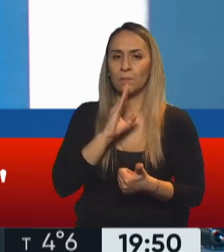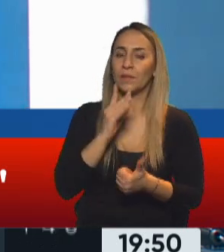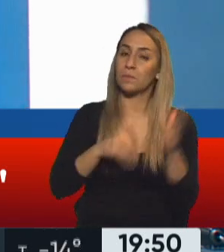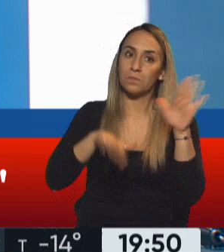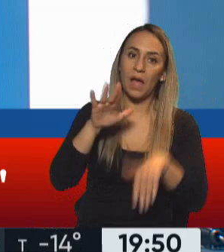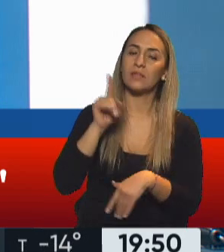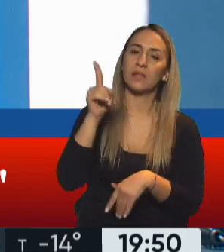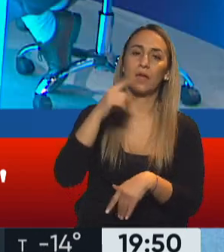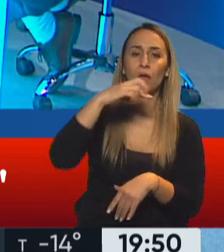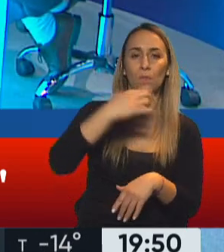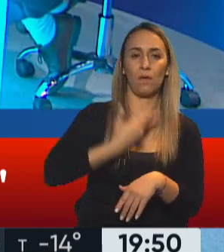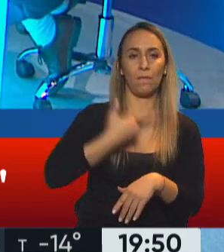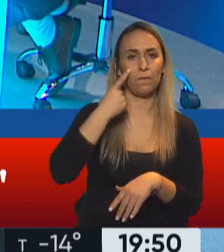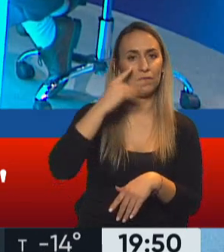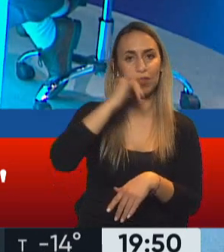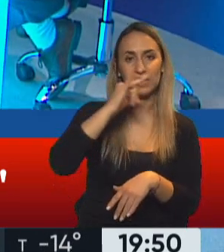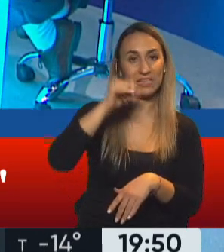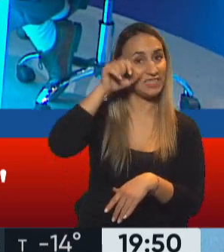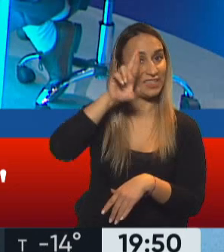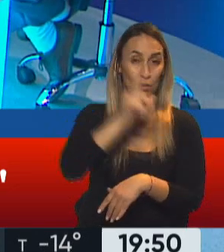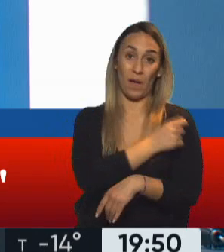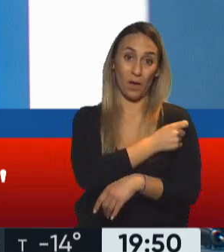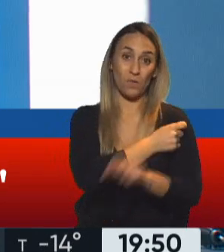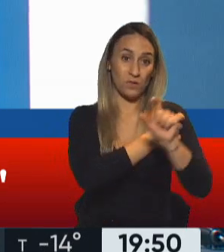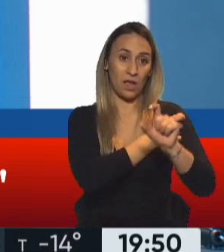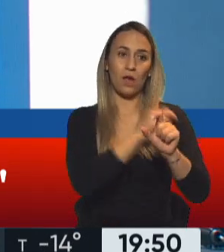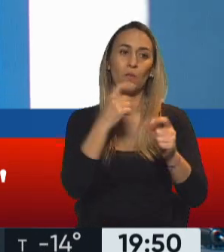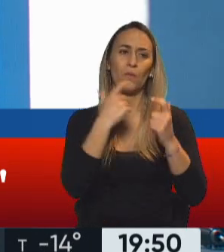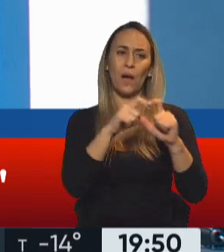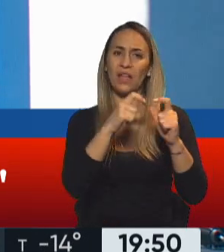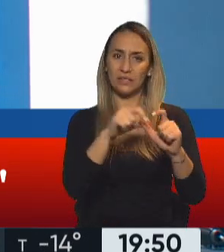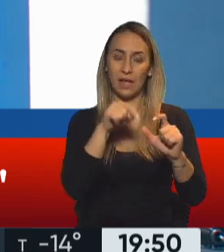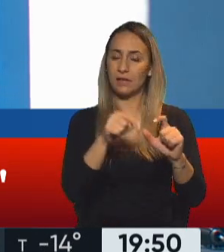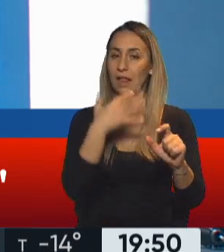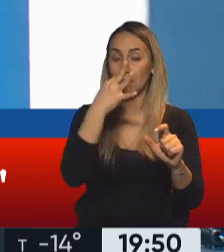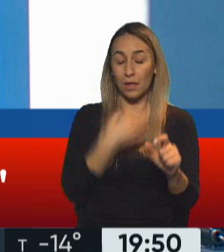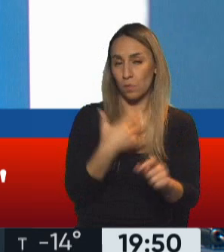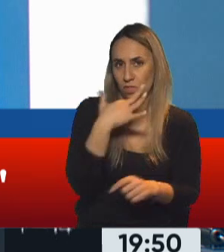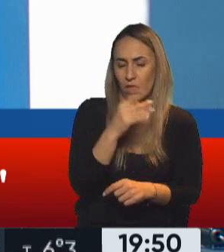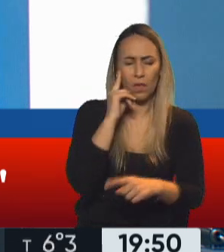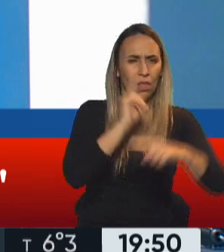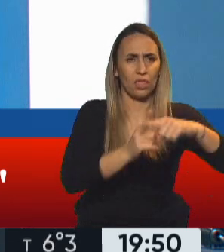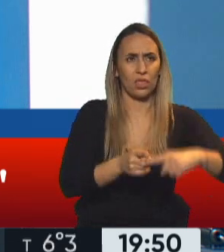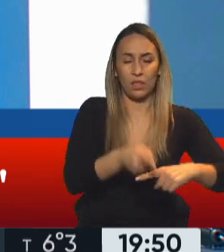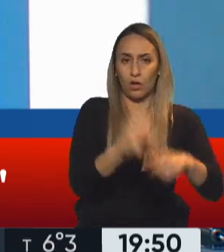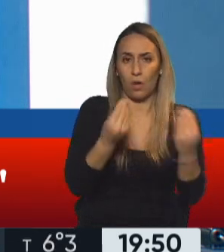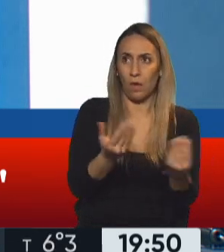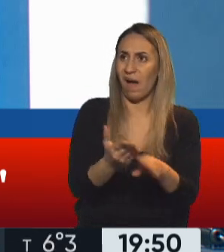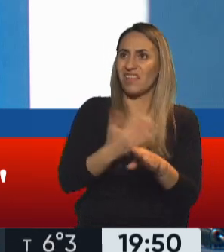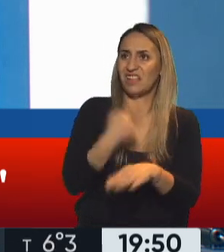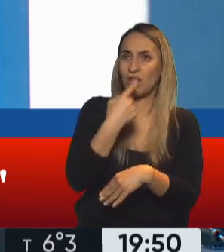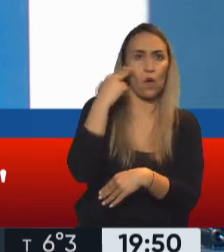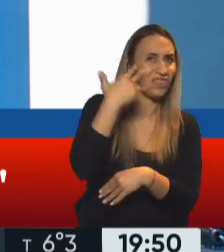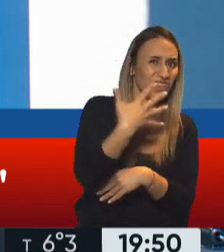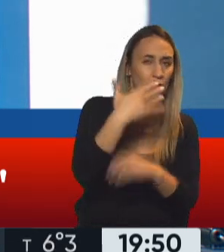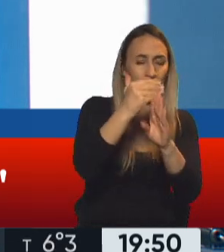tiene, que aparentemente yo a Pfizer cada vez le entiendo menos la tasa de efectividad que tiene, porque del 95 bajó al 92 y ahora está en el 80